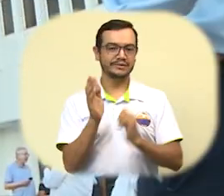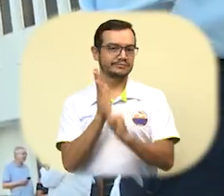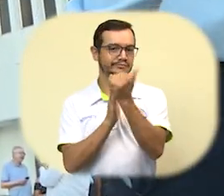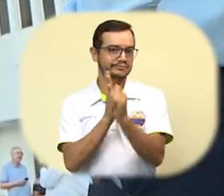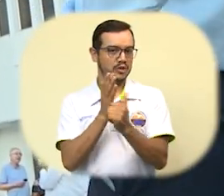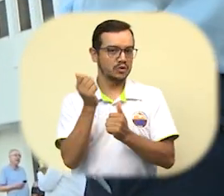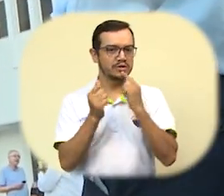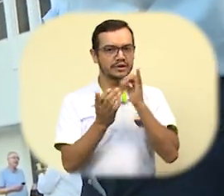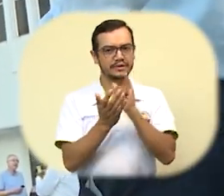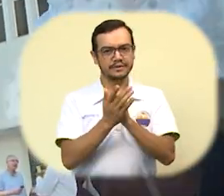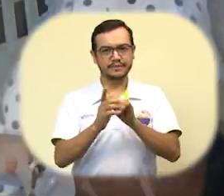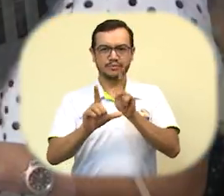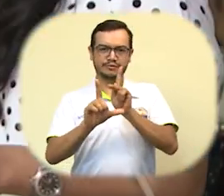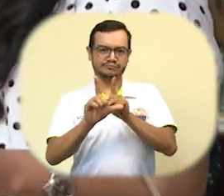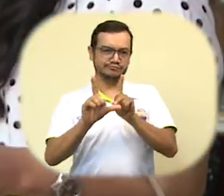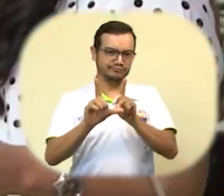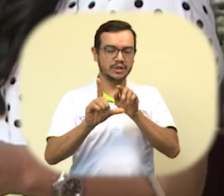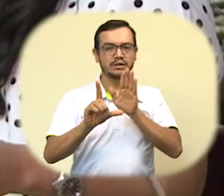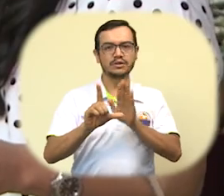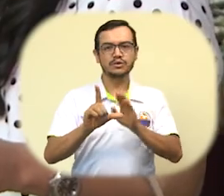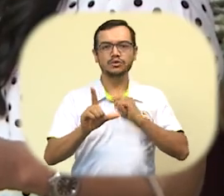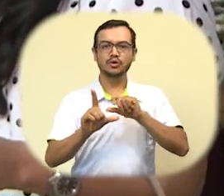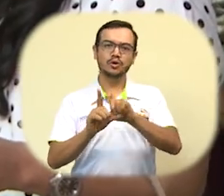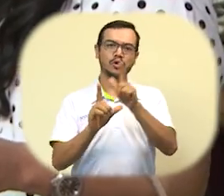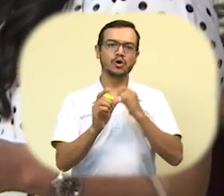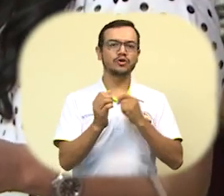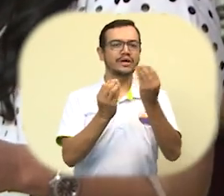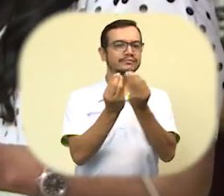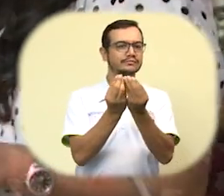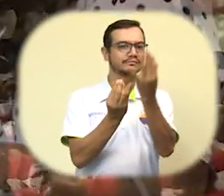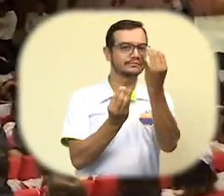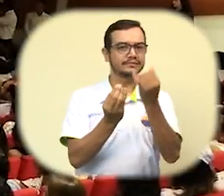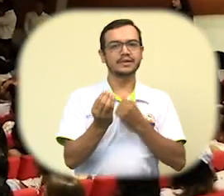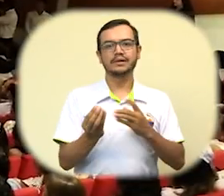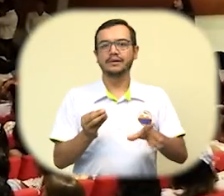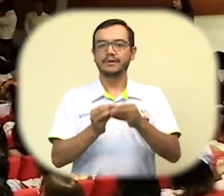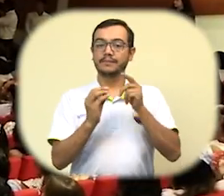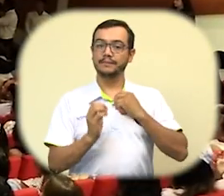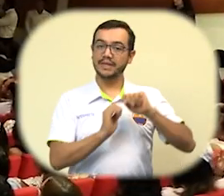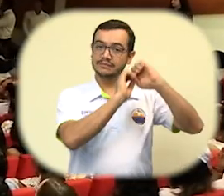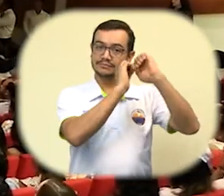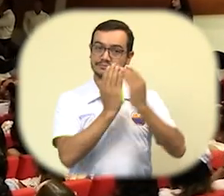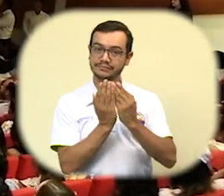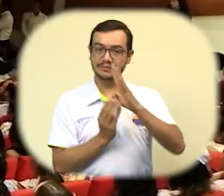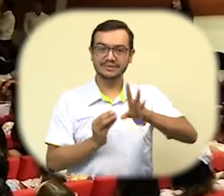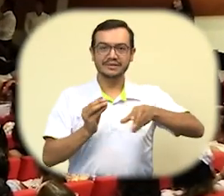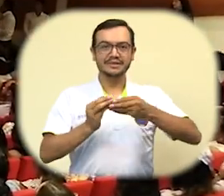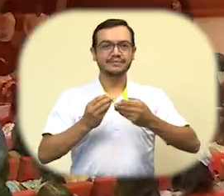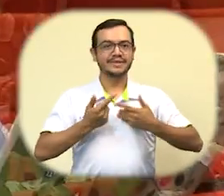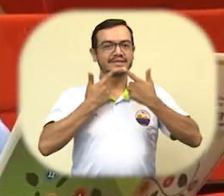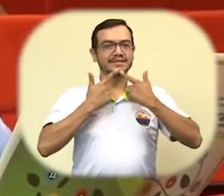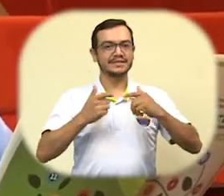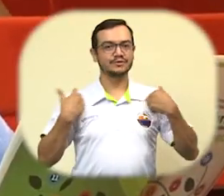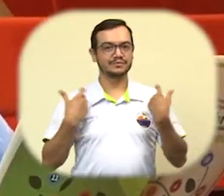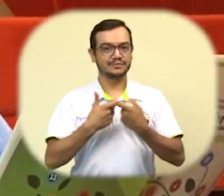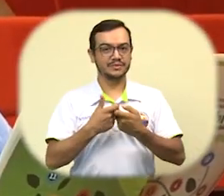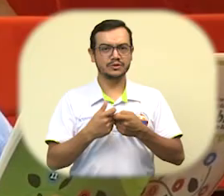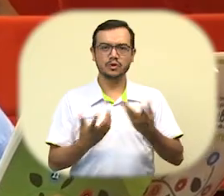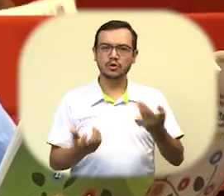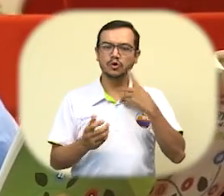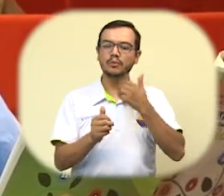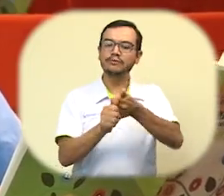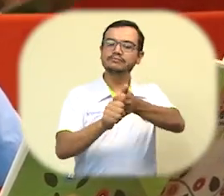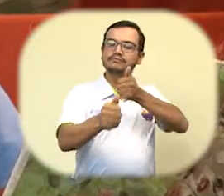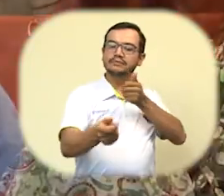como Licenciatura en Educación Infantil, Licenciatura en Educación, Licenciatura en Literatura y Lengua Castellana, que se ofertará presencial